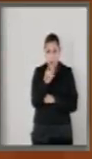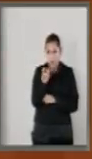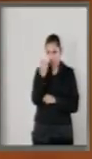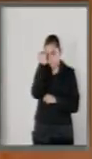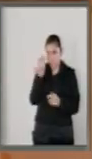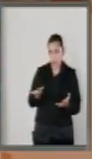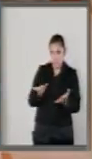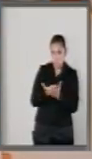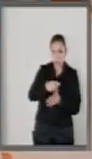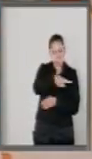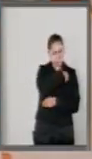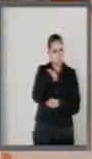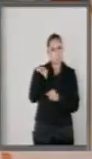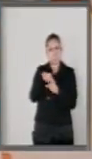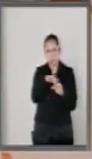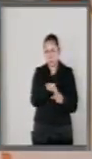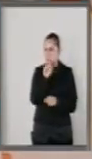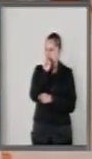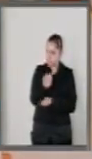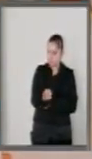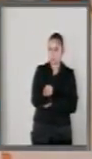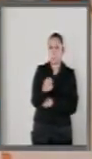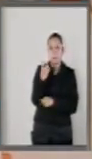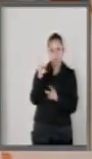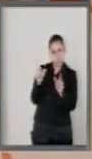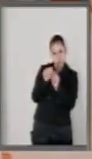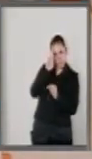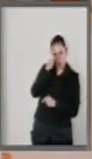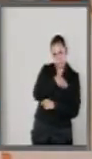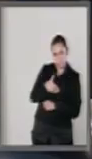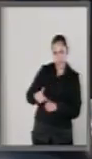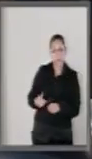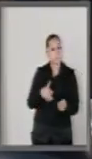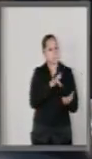cuanto, señor presidente. Muchas gracias, senadora Dorantes.